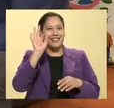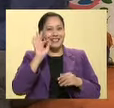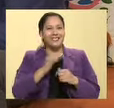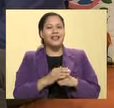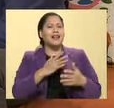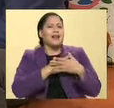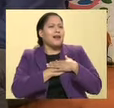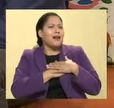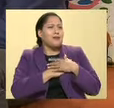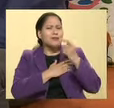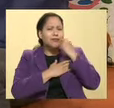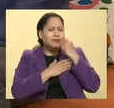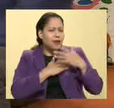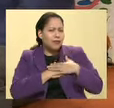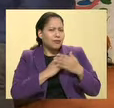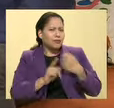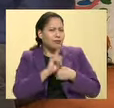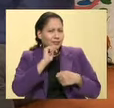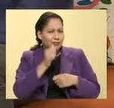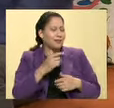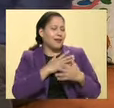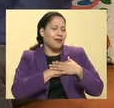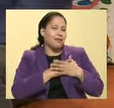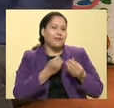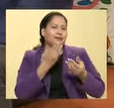el amor no tiene ningún problema, ¿no? No, pues sientes amor,